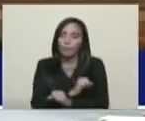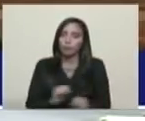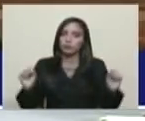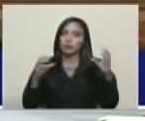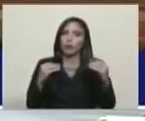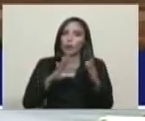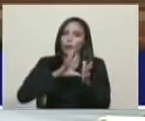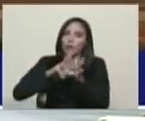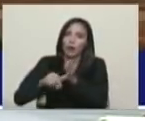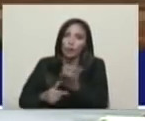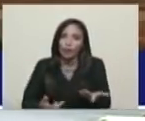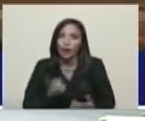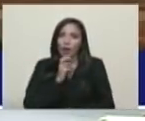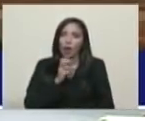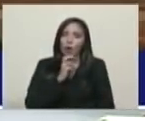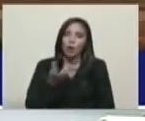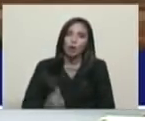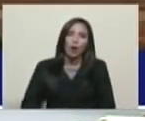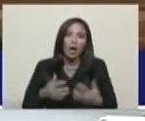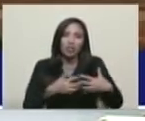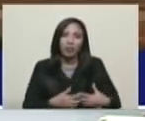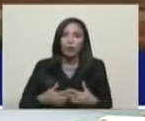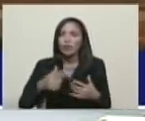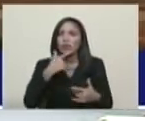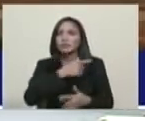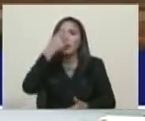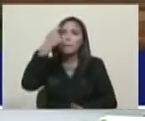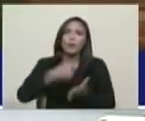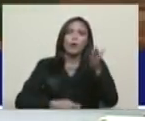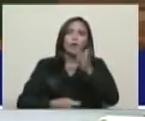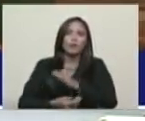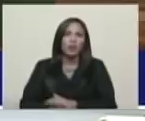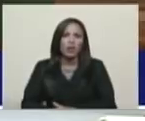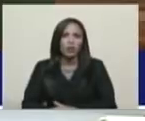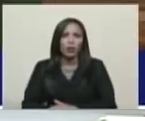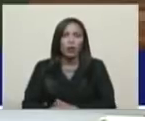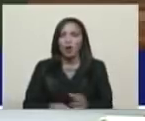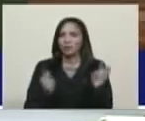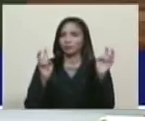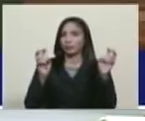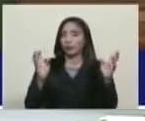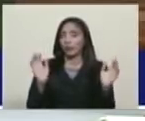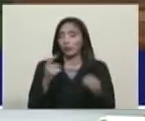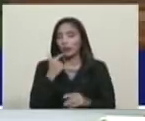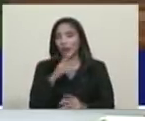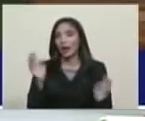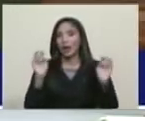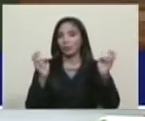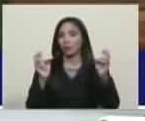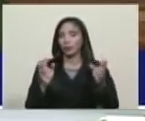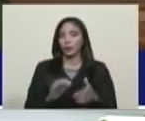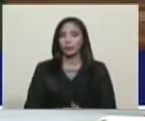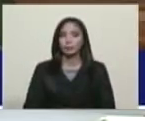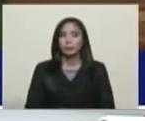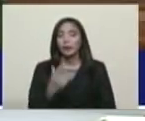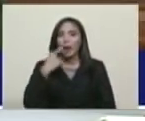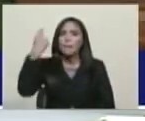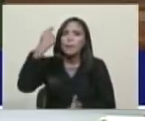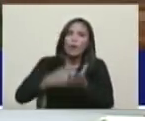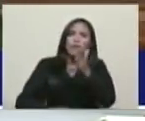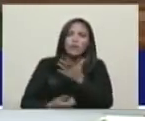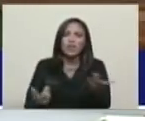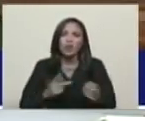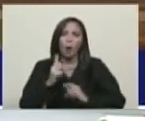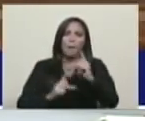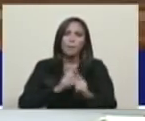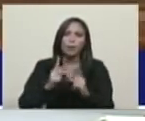que el gobierno de Estados Unidos le prohíba, entre comillas, de manera unilateral e ilegal, a Venezuela producir oro